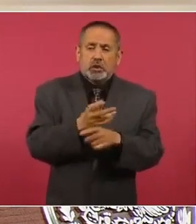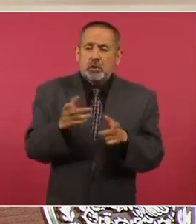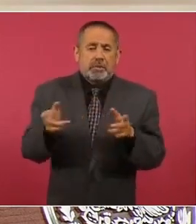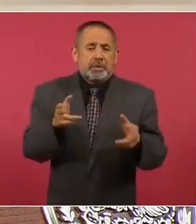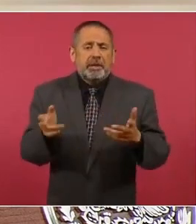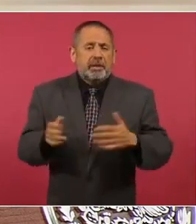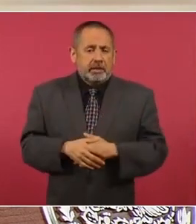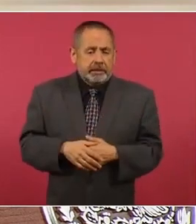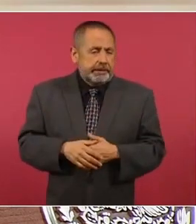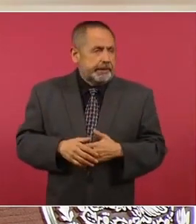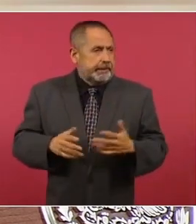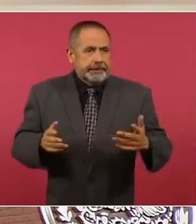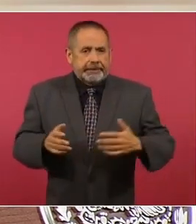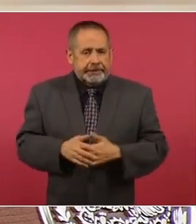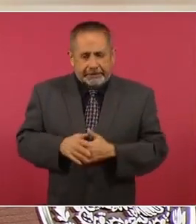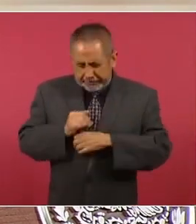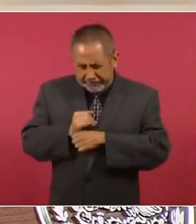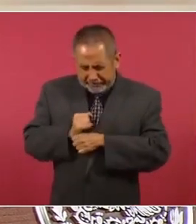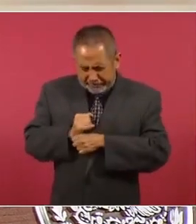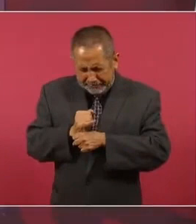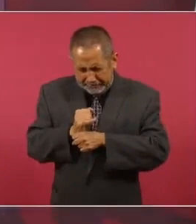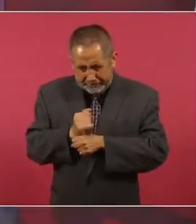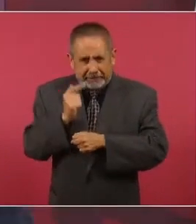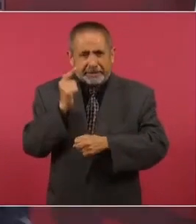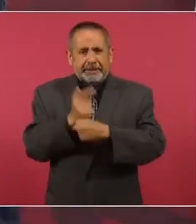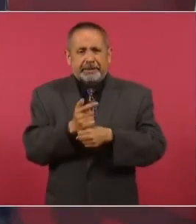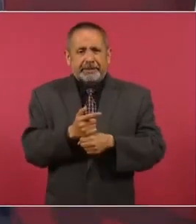Se hizo la investigación y de repente,